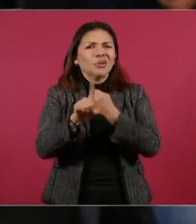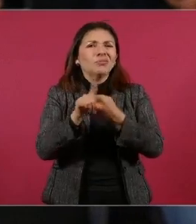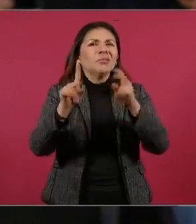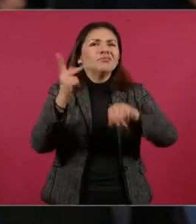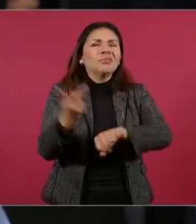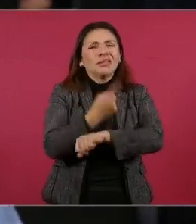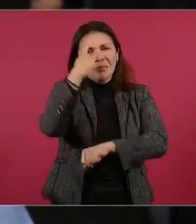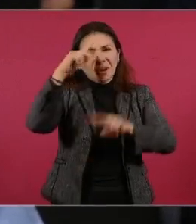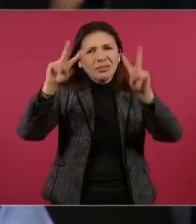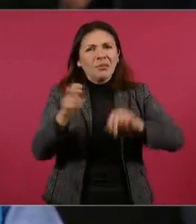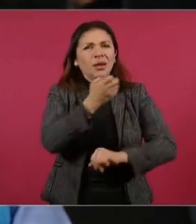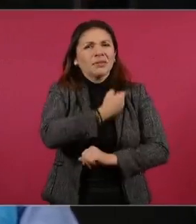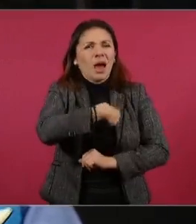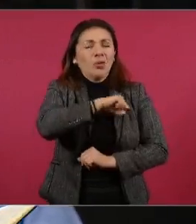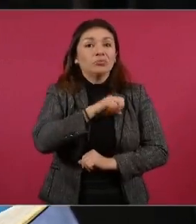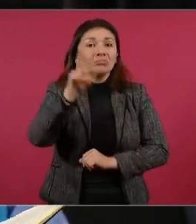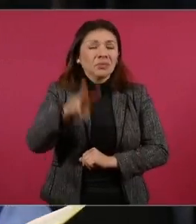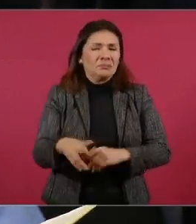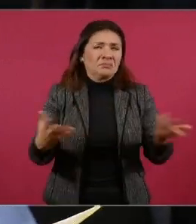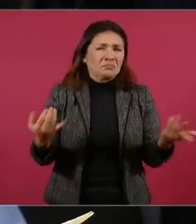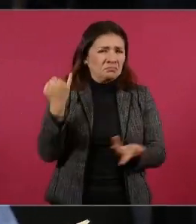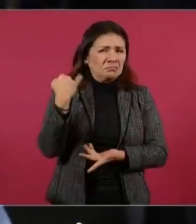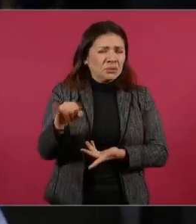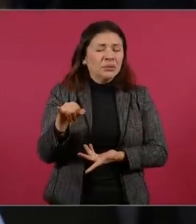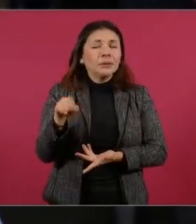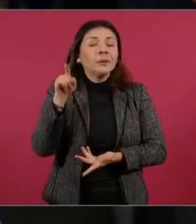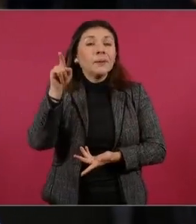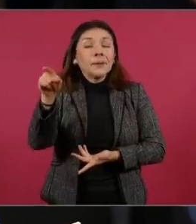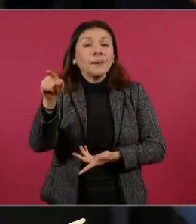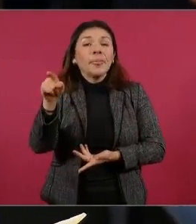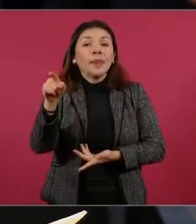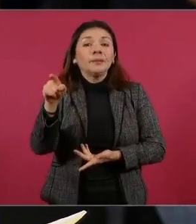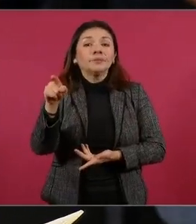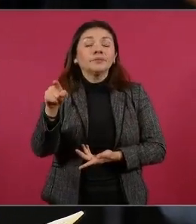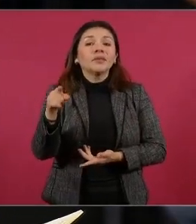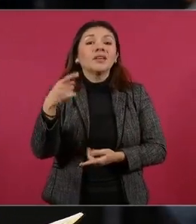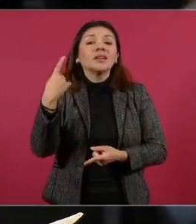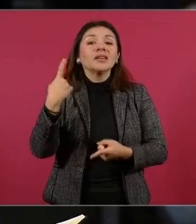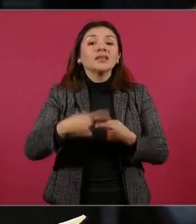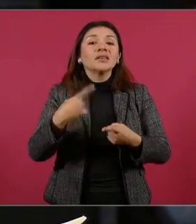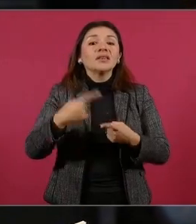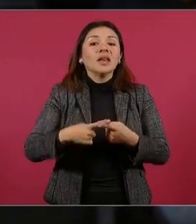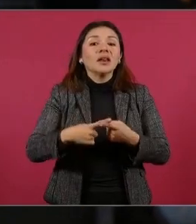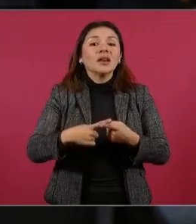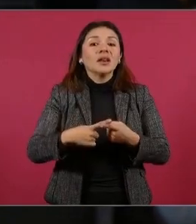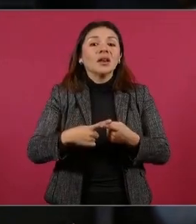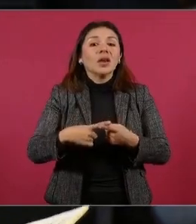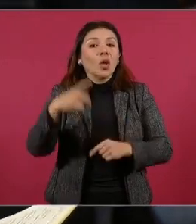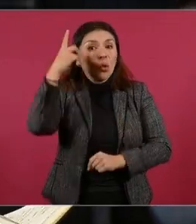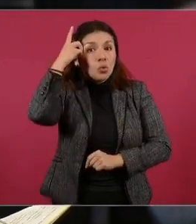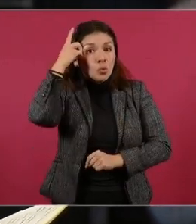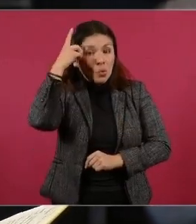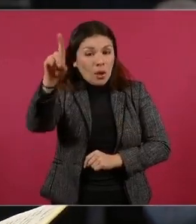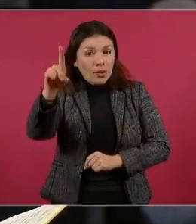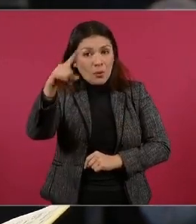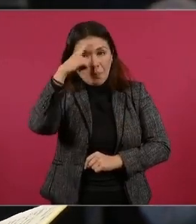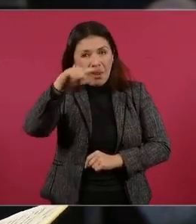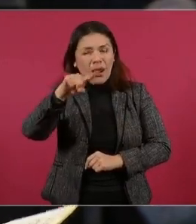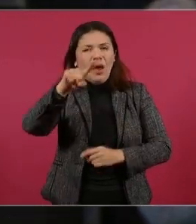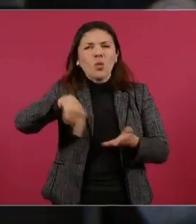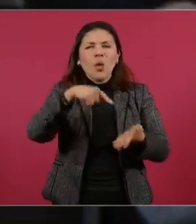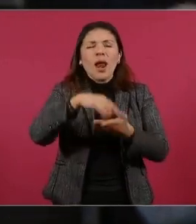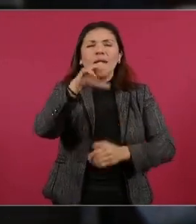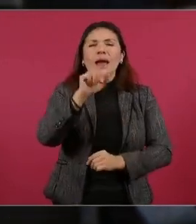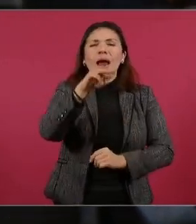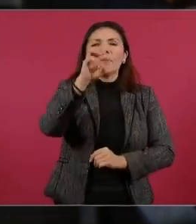tema de salud e irónicamente Eh Pues el arribo de los dueños específicamente de las pedreras del Carmen Nuevo León